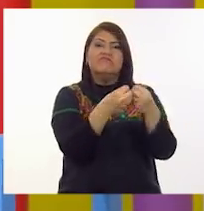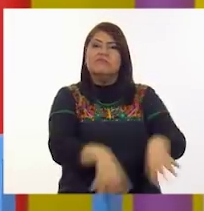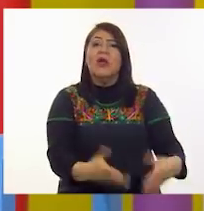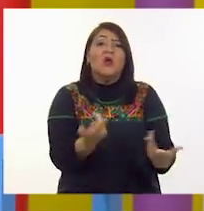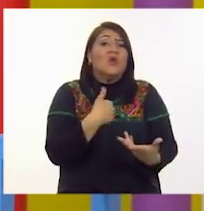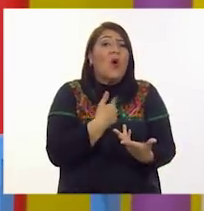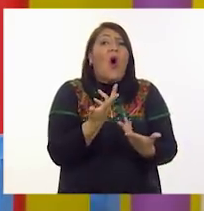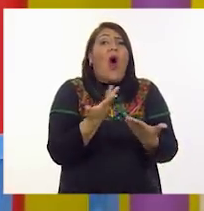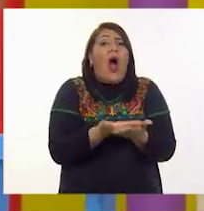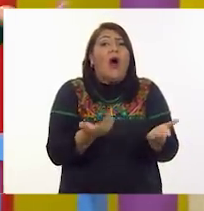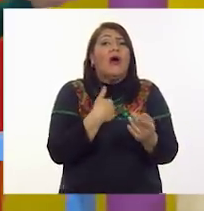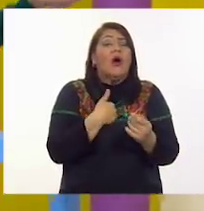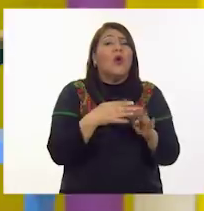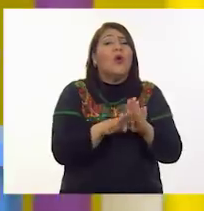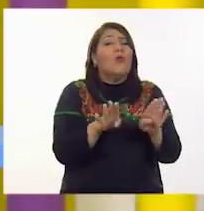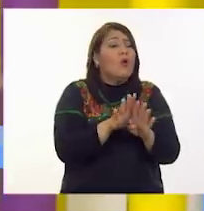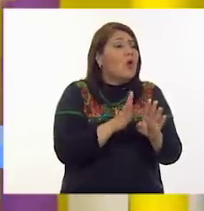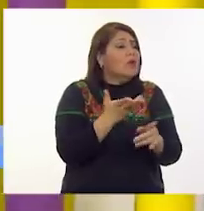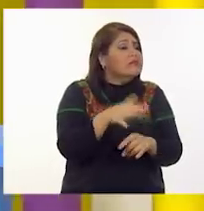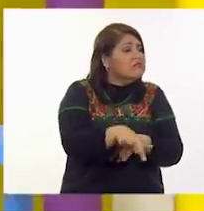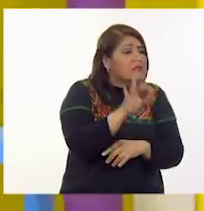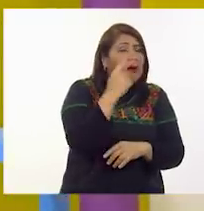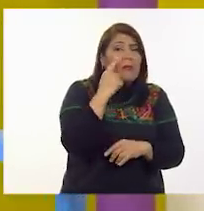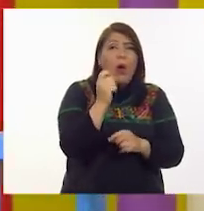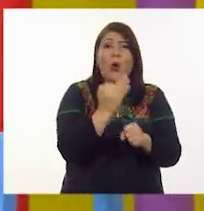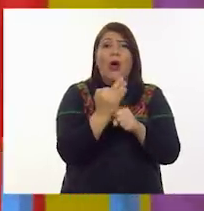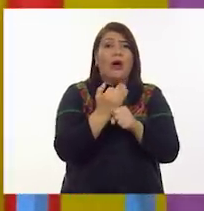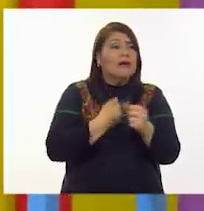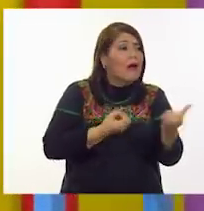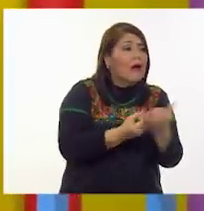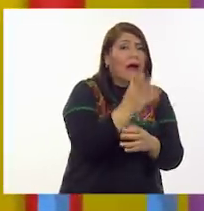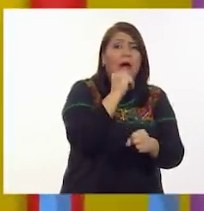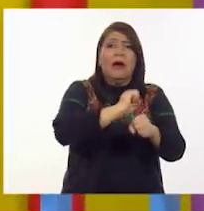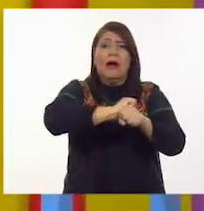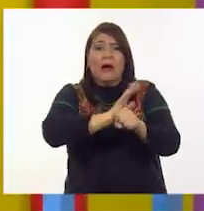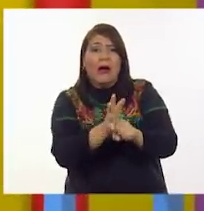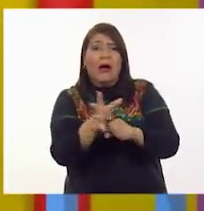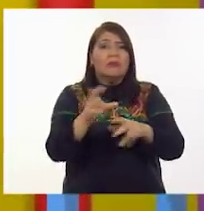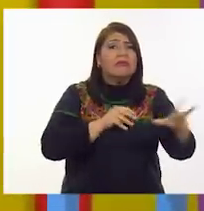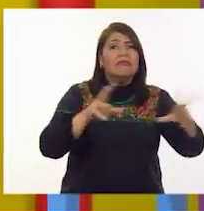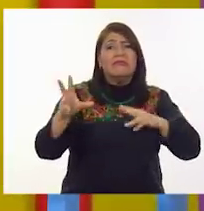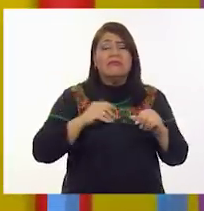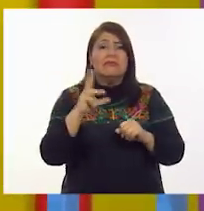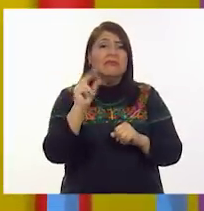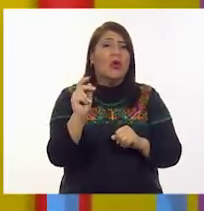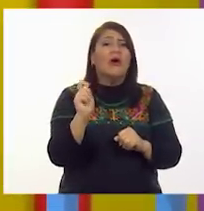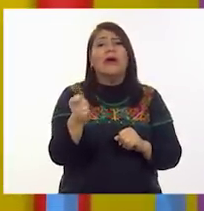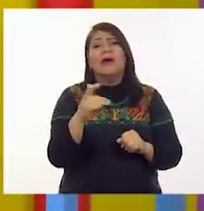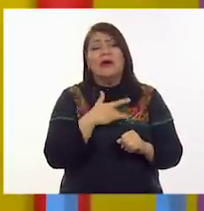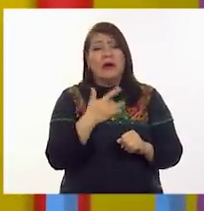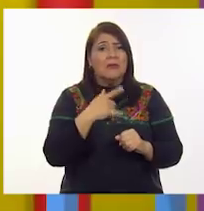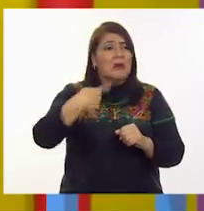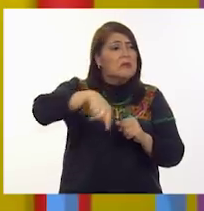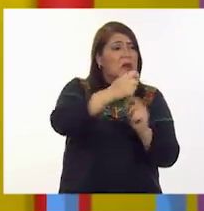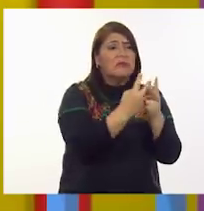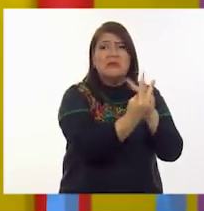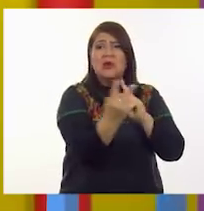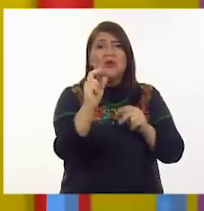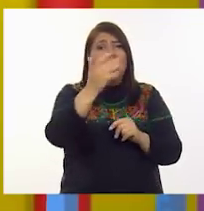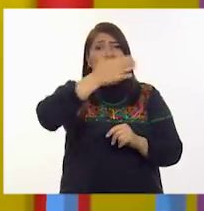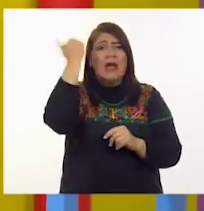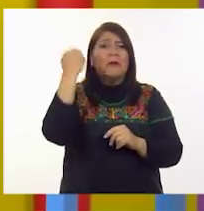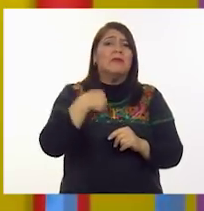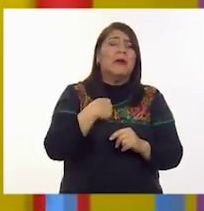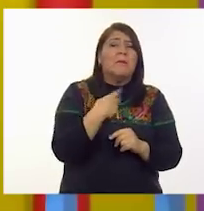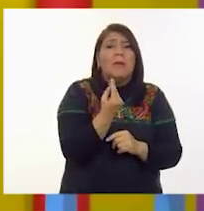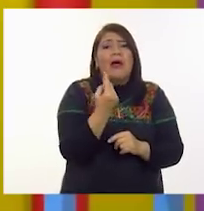voy a encontrar ahora si no puedo salir a la calle porque hay pandemia? Y además en esta colonia que yo no conozco a nadie y nadie me conoce y no saben que tengo un perrito Mambo,